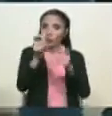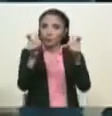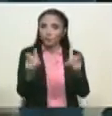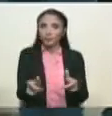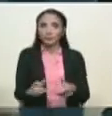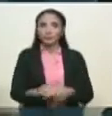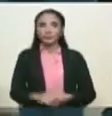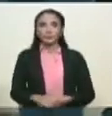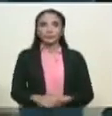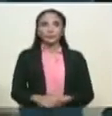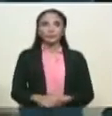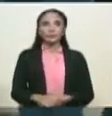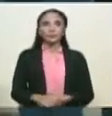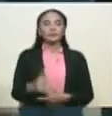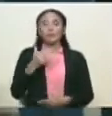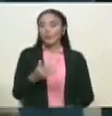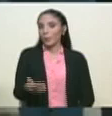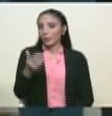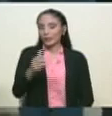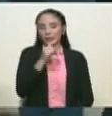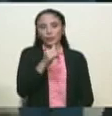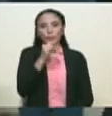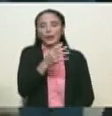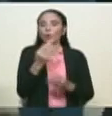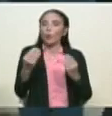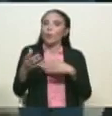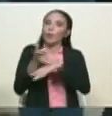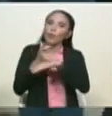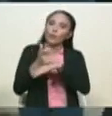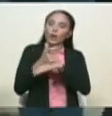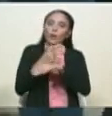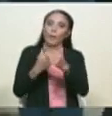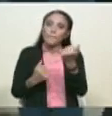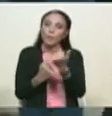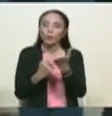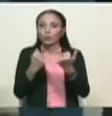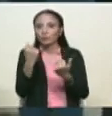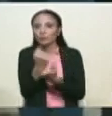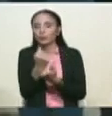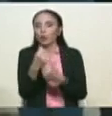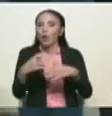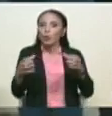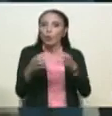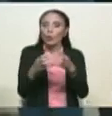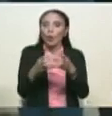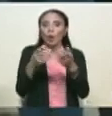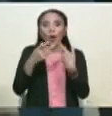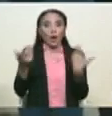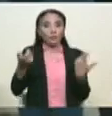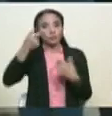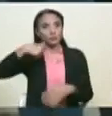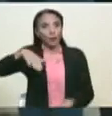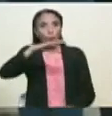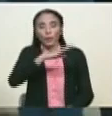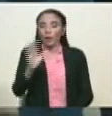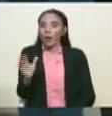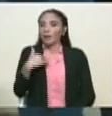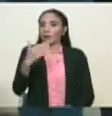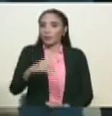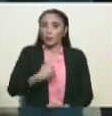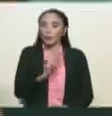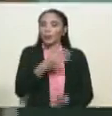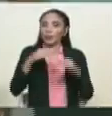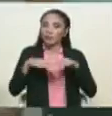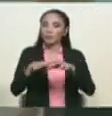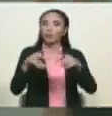Importante también decirle que, bueno, gracias al gobierno nacional, al gobierno regional, a la organización popular, solo esto es posible en